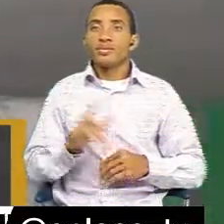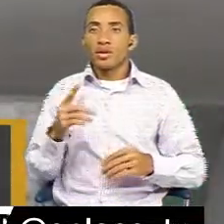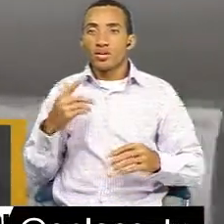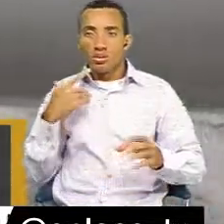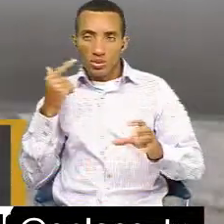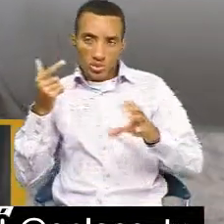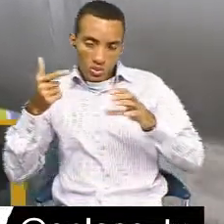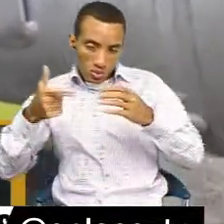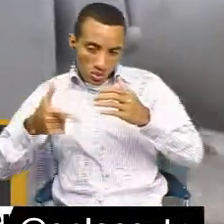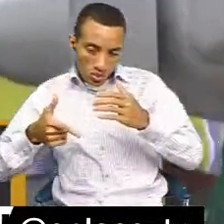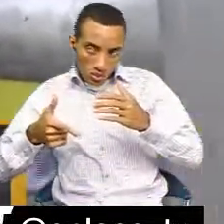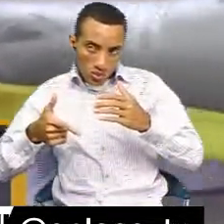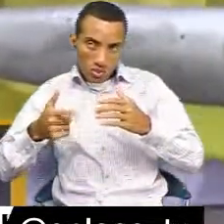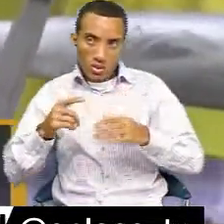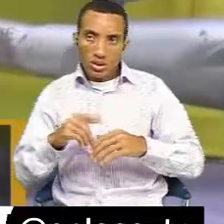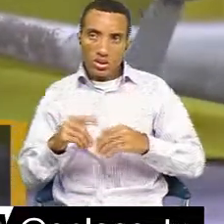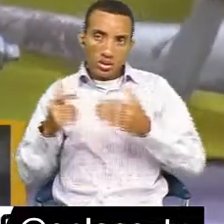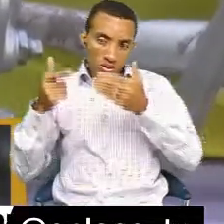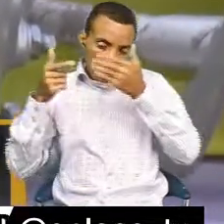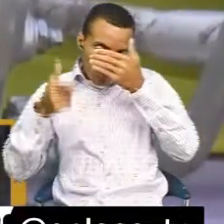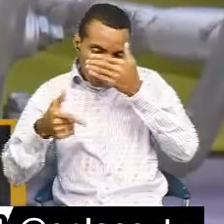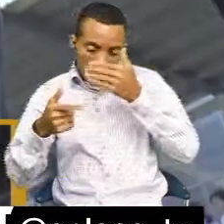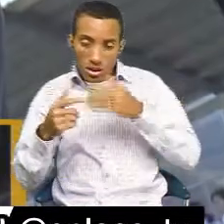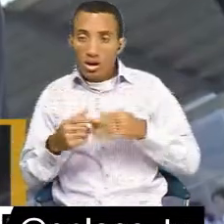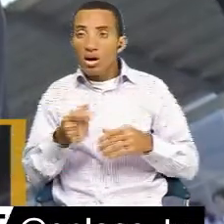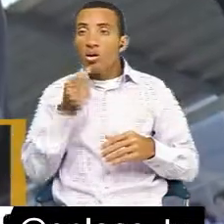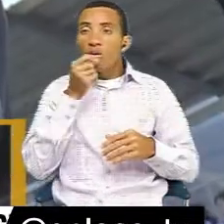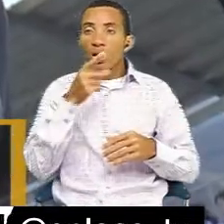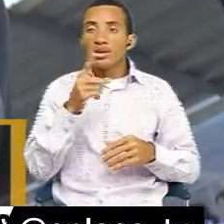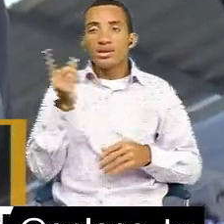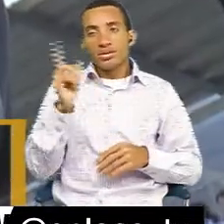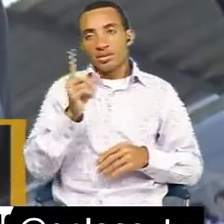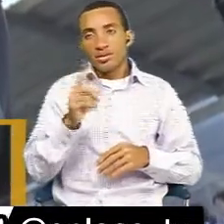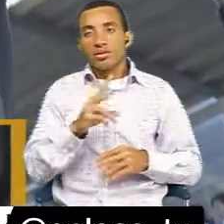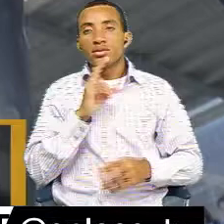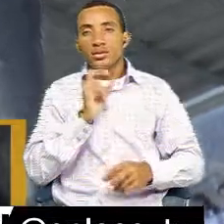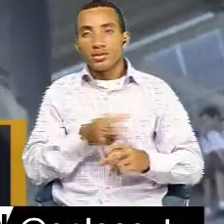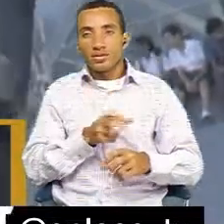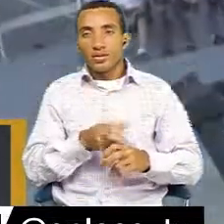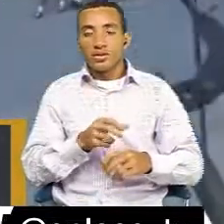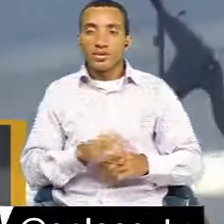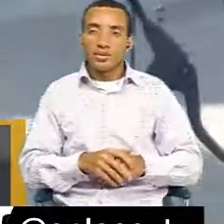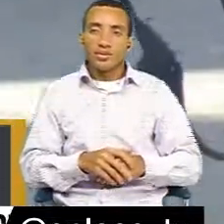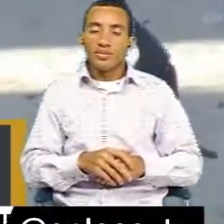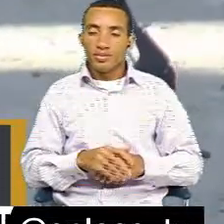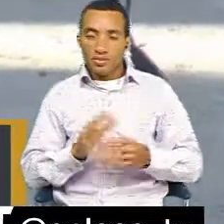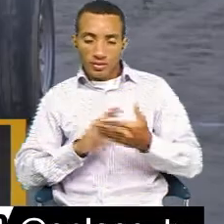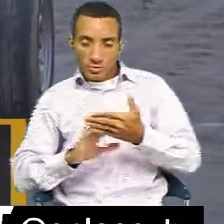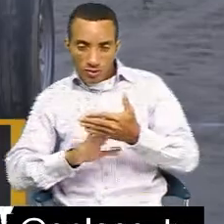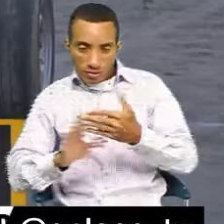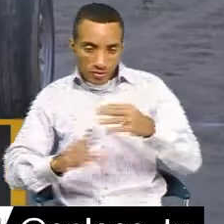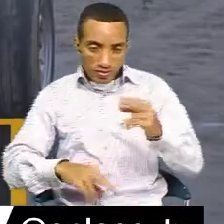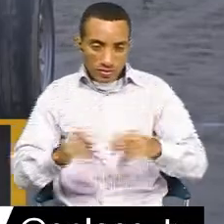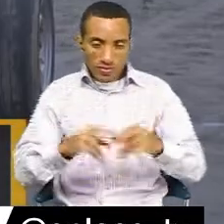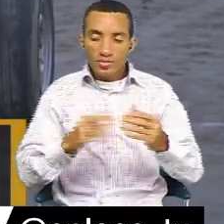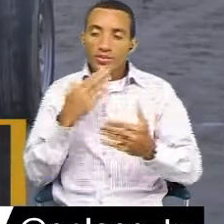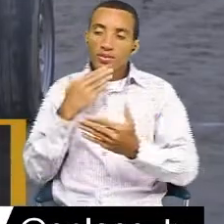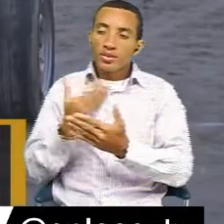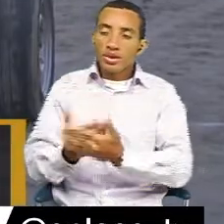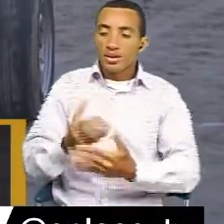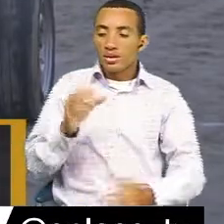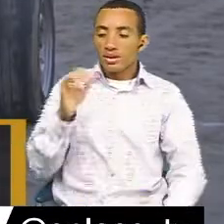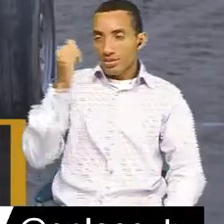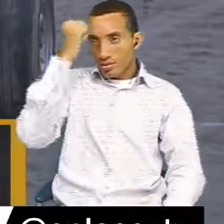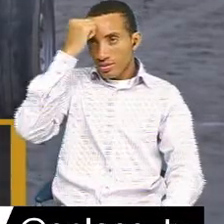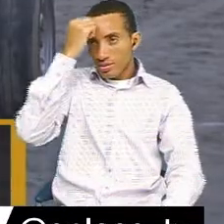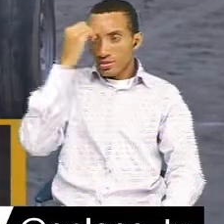y todo, o sea, conseguir todo no fue fácil, pero lo logramos. Nosotros lo construimos gracias a la profesora Ana María. Ella